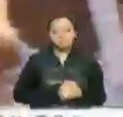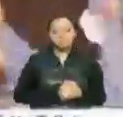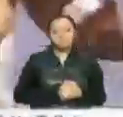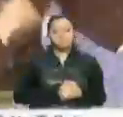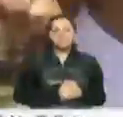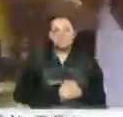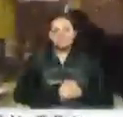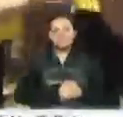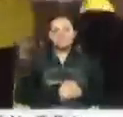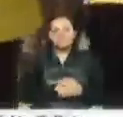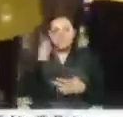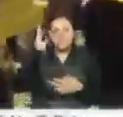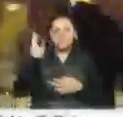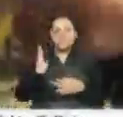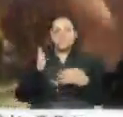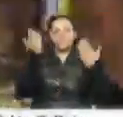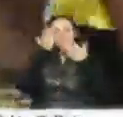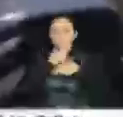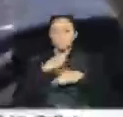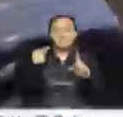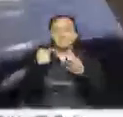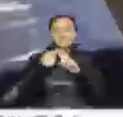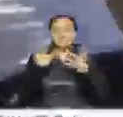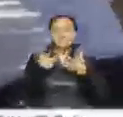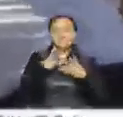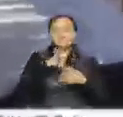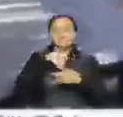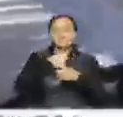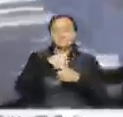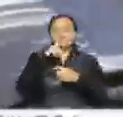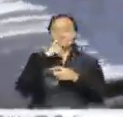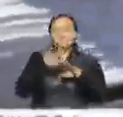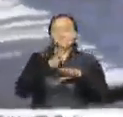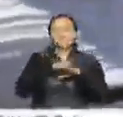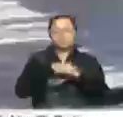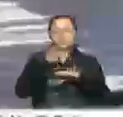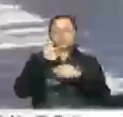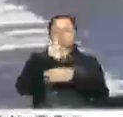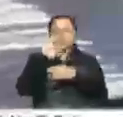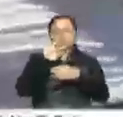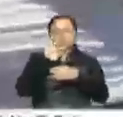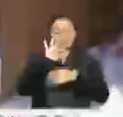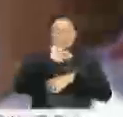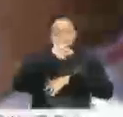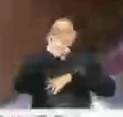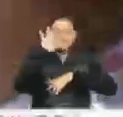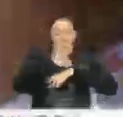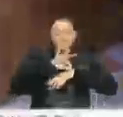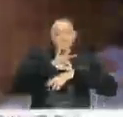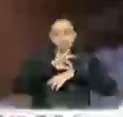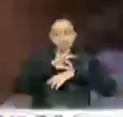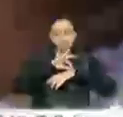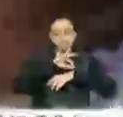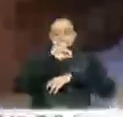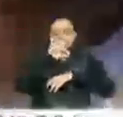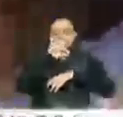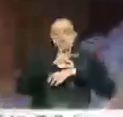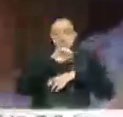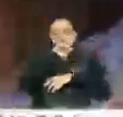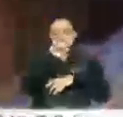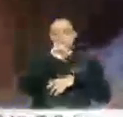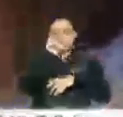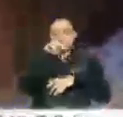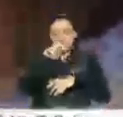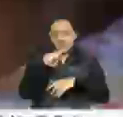Brasil declaró el fin de la emergencia nacional para el Zika y la microcefalia asociada a ese virus un año y medio después de que un brote pusiera en alerta al